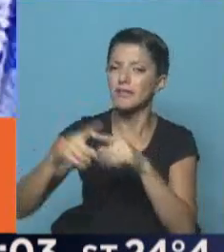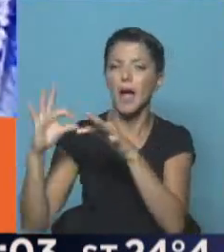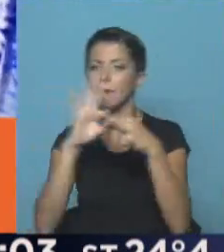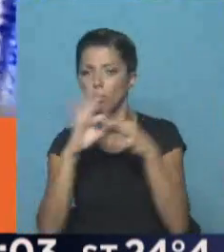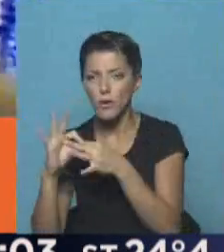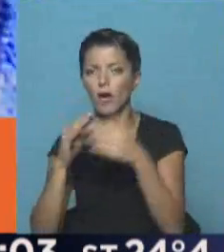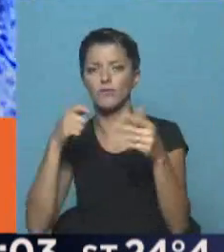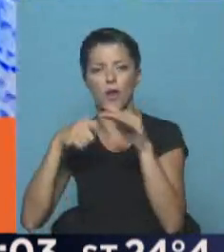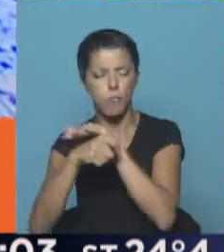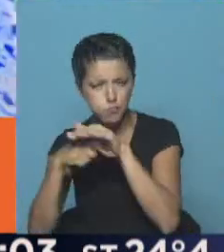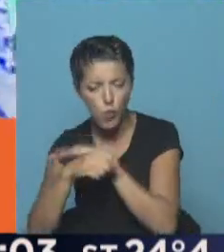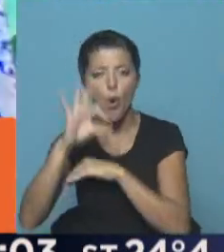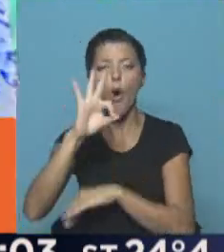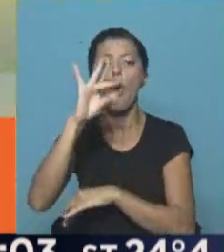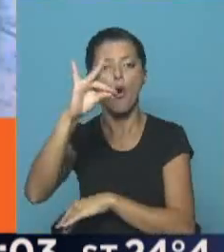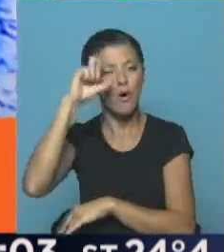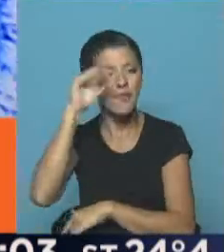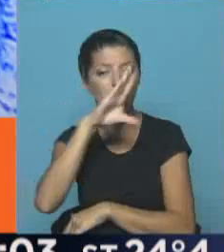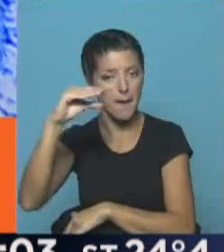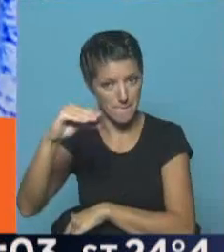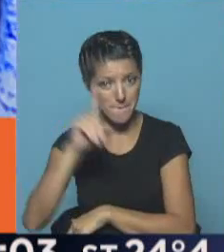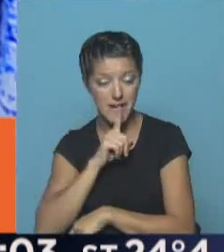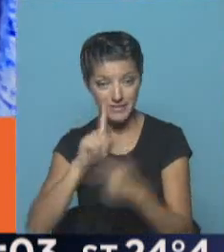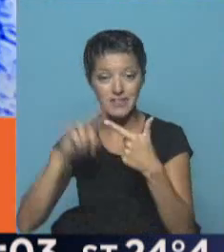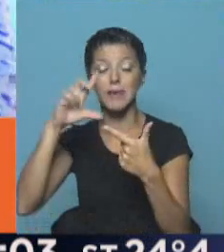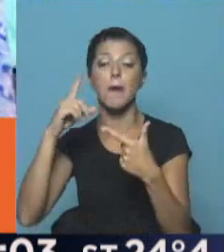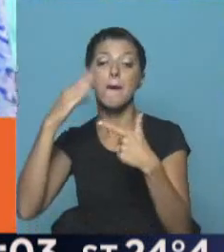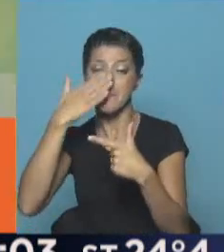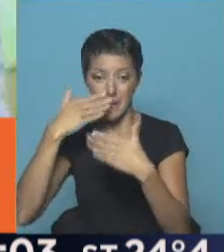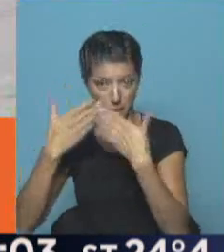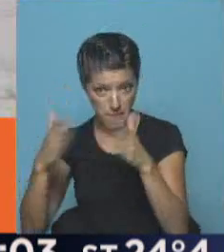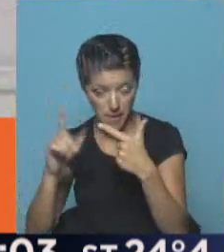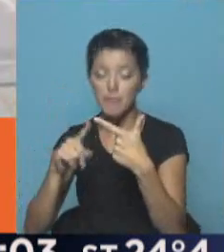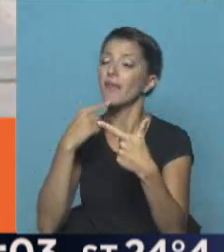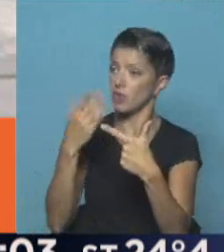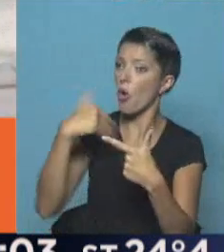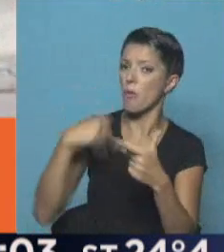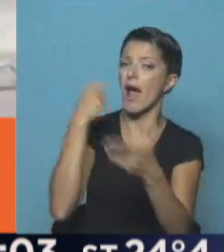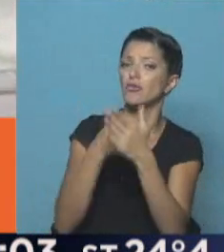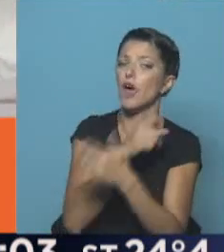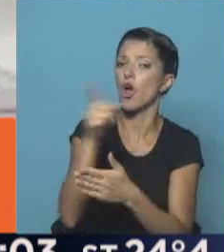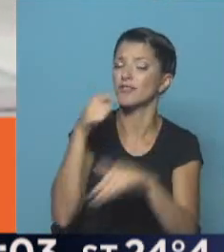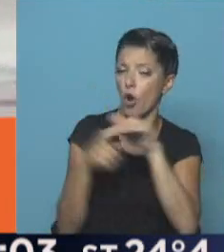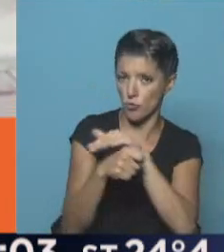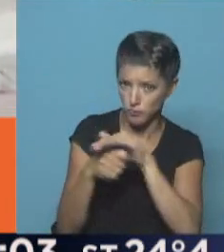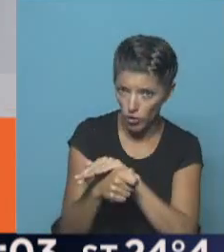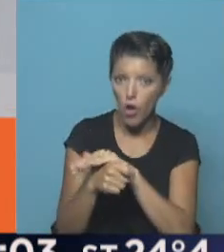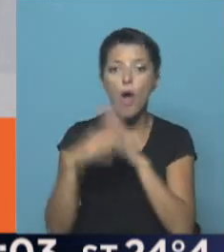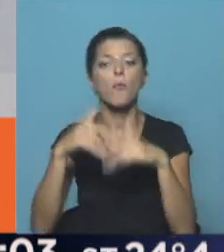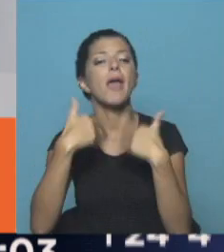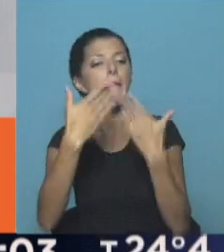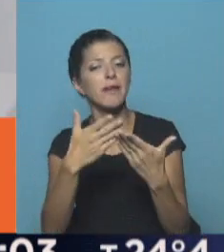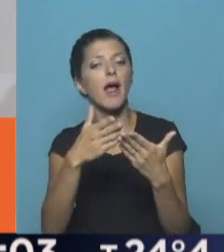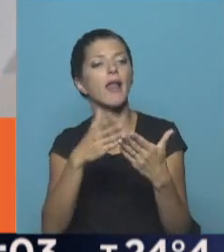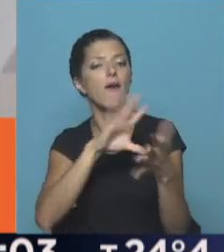Odebrecht y Panama Papers, Moreno prometió luchar contra la corrupción, ampliar los programas sociales para los sectores más vulnerables